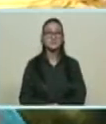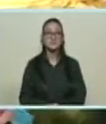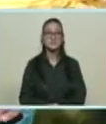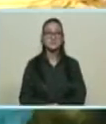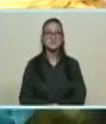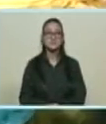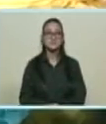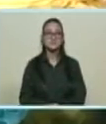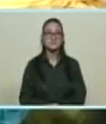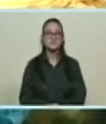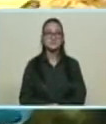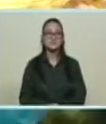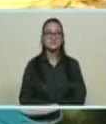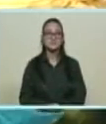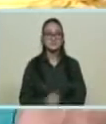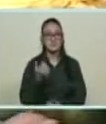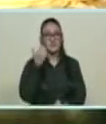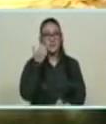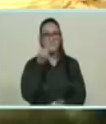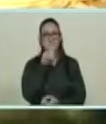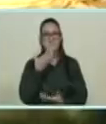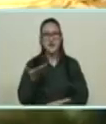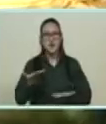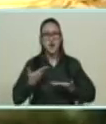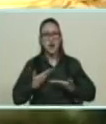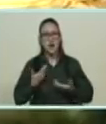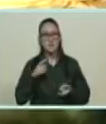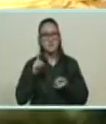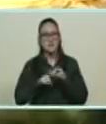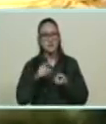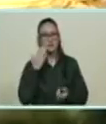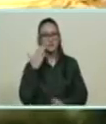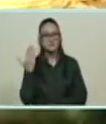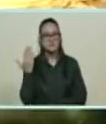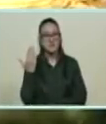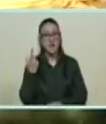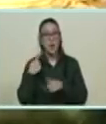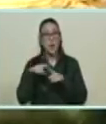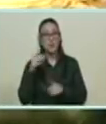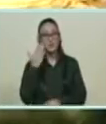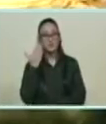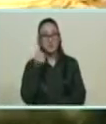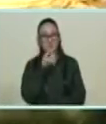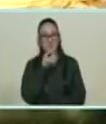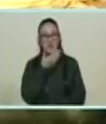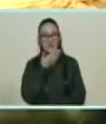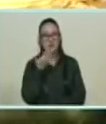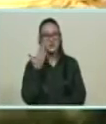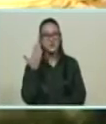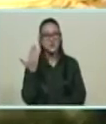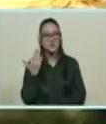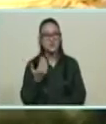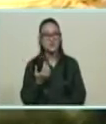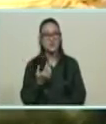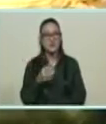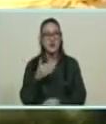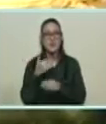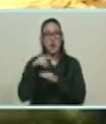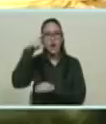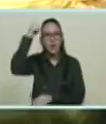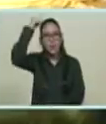Y miren, si es bello el regalo que le trajeron a Cilia, miren esta belleza. Esto es como un unicornio,